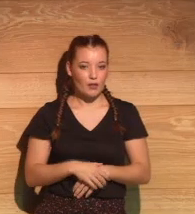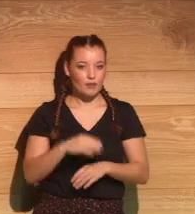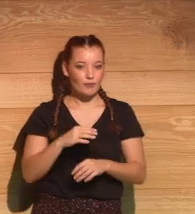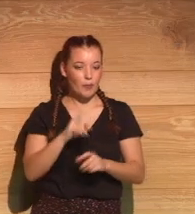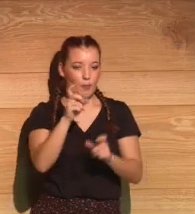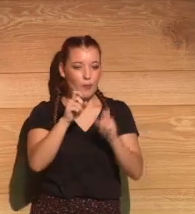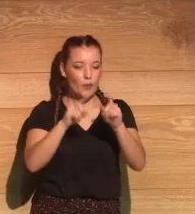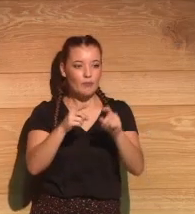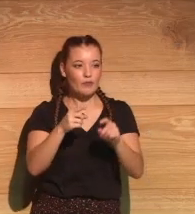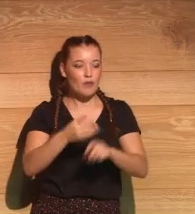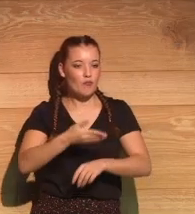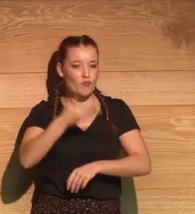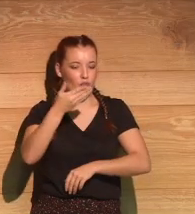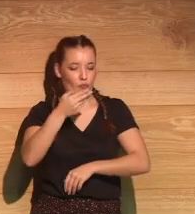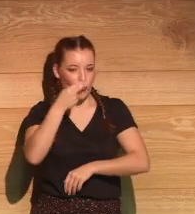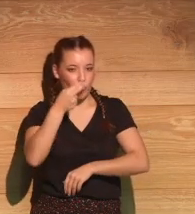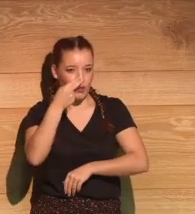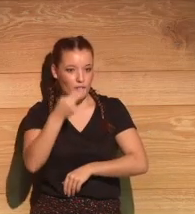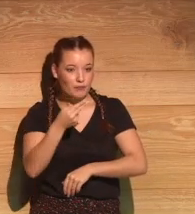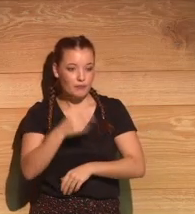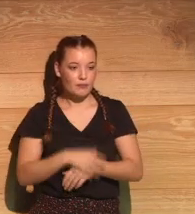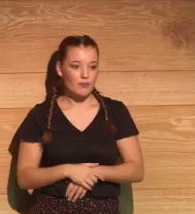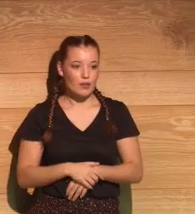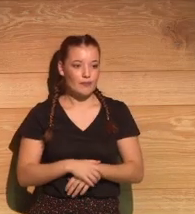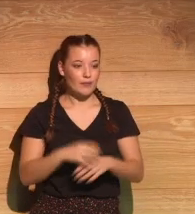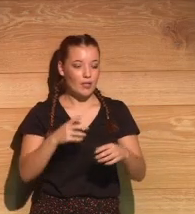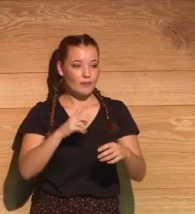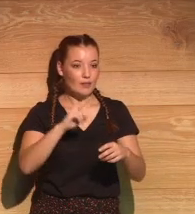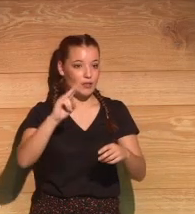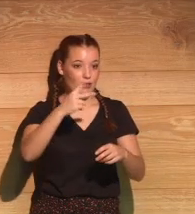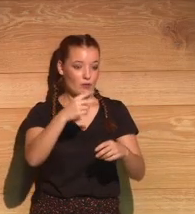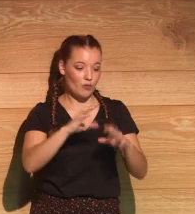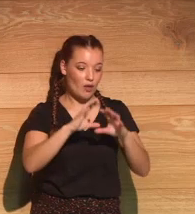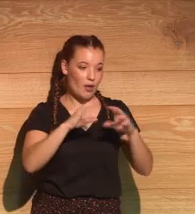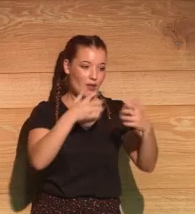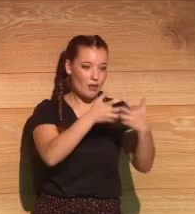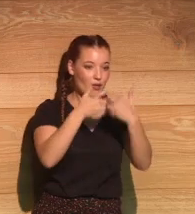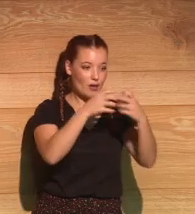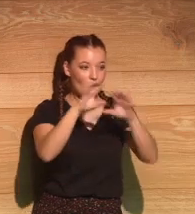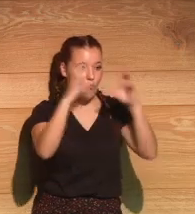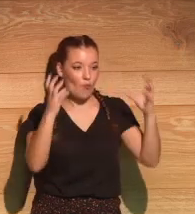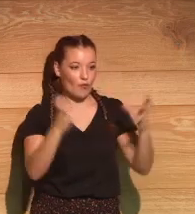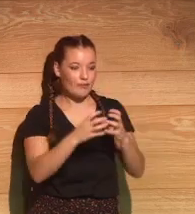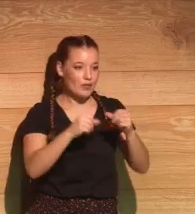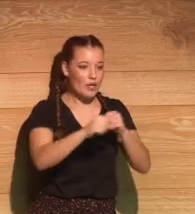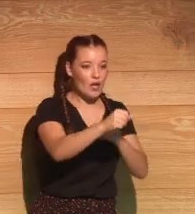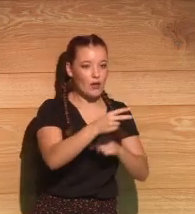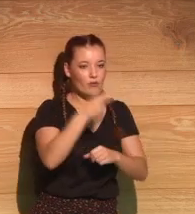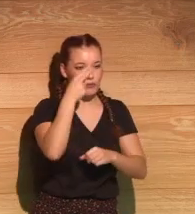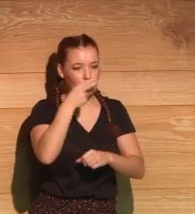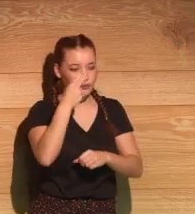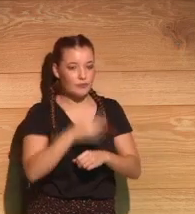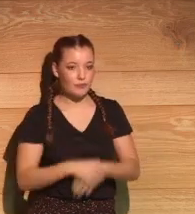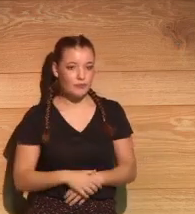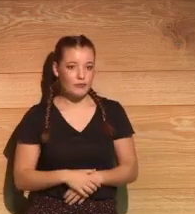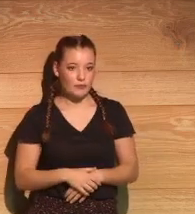interesante. Es cierto que la categoría de adolescencia se acuña después de la Segunda Guerra Mundial, después de la desmovilización de tantos jóvenes. Esto se ha estudiado muy bien por John Shabas en